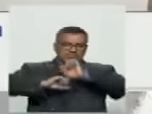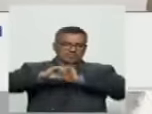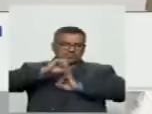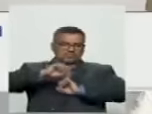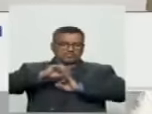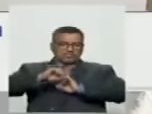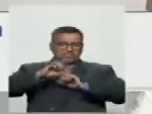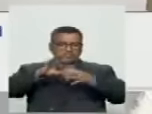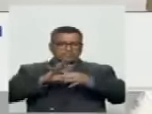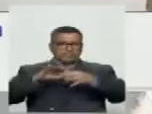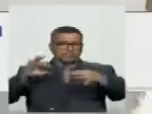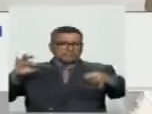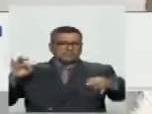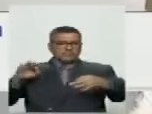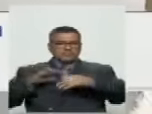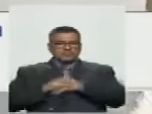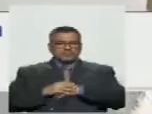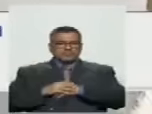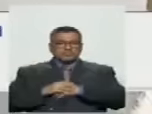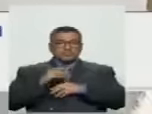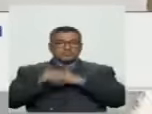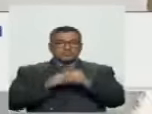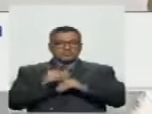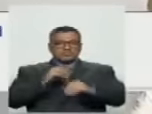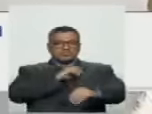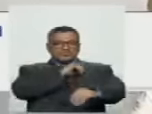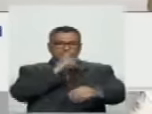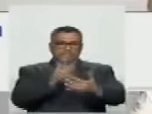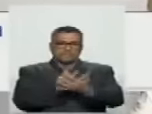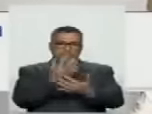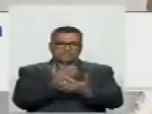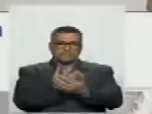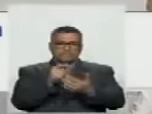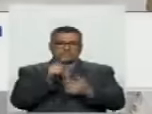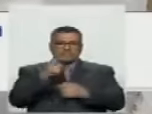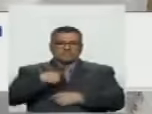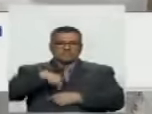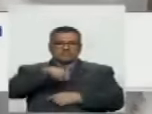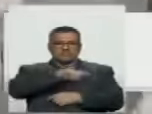al aislamiento. Está marcado a fuego